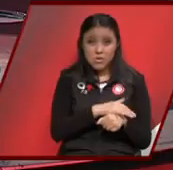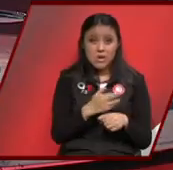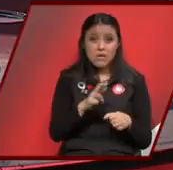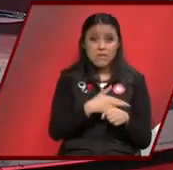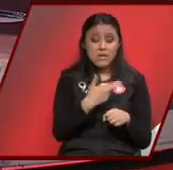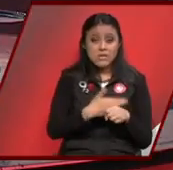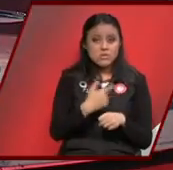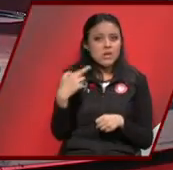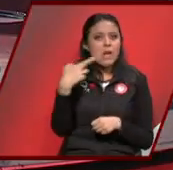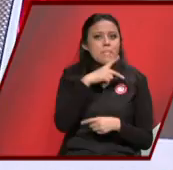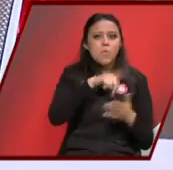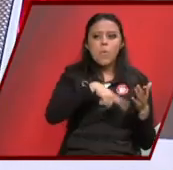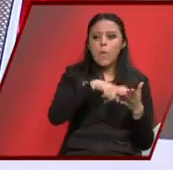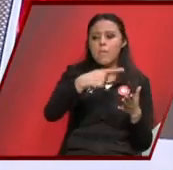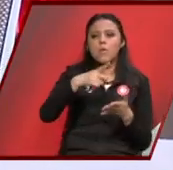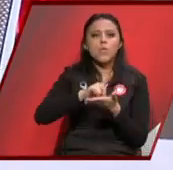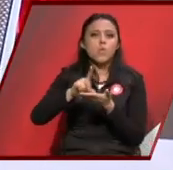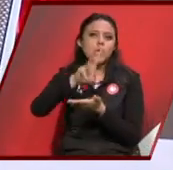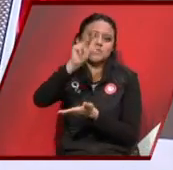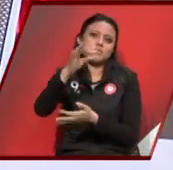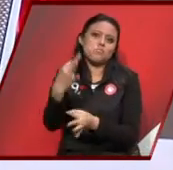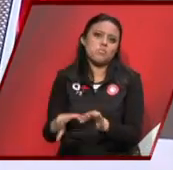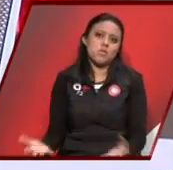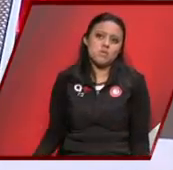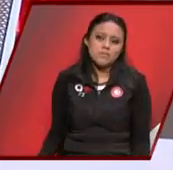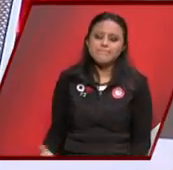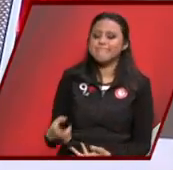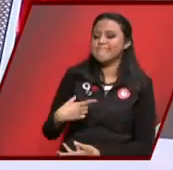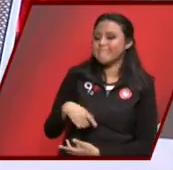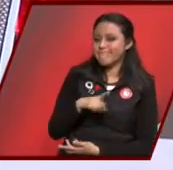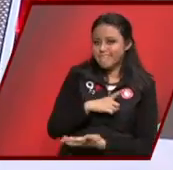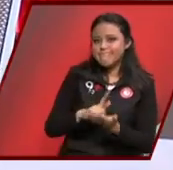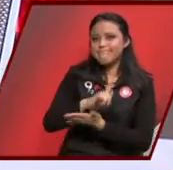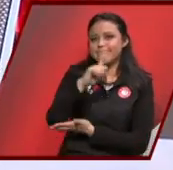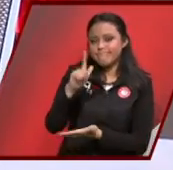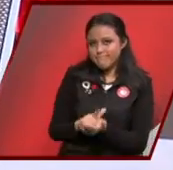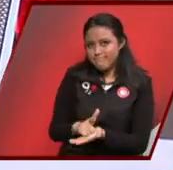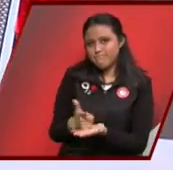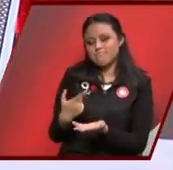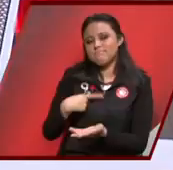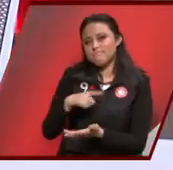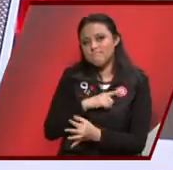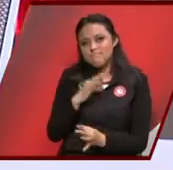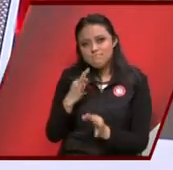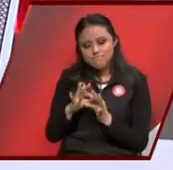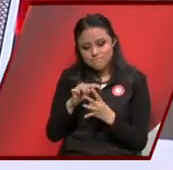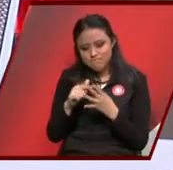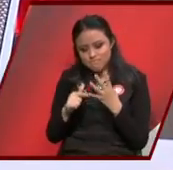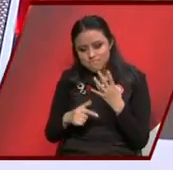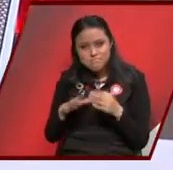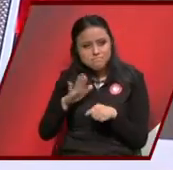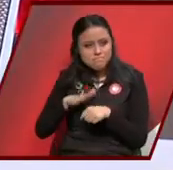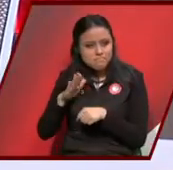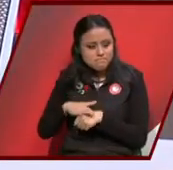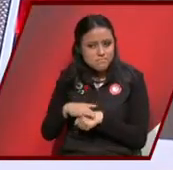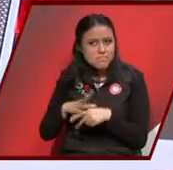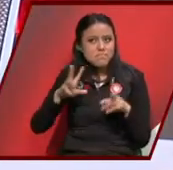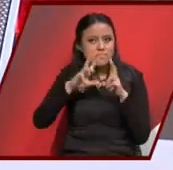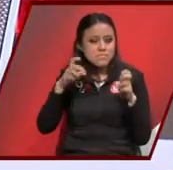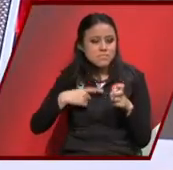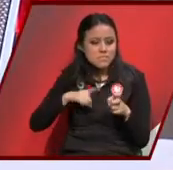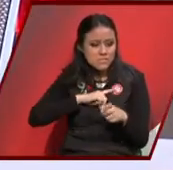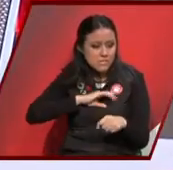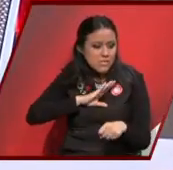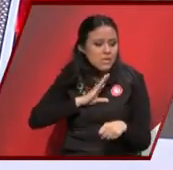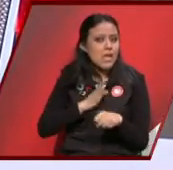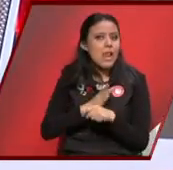refrescos? Mira, tiene que ver con hacer que la ley se cumpla. Tiene que ver con que no hay fórmula mágica. Por más vueltas que le quieran dar, el asunto es, se